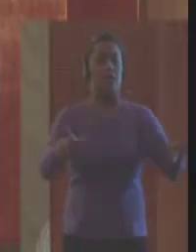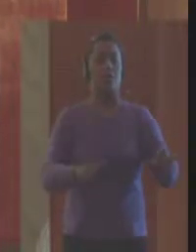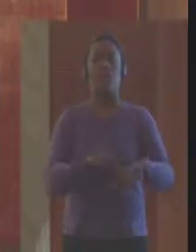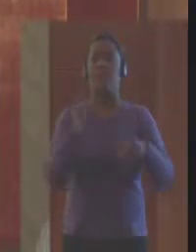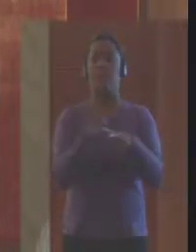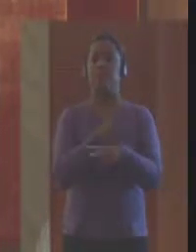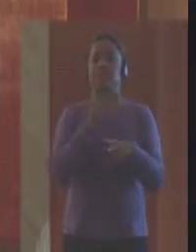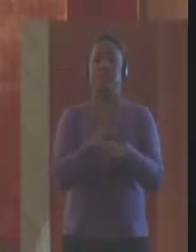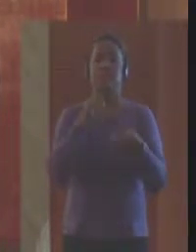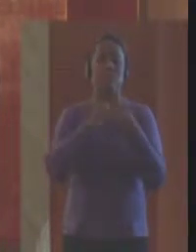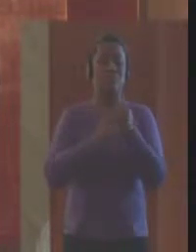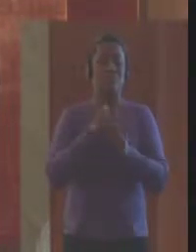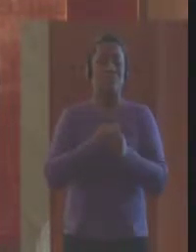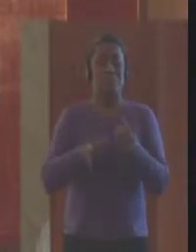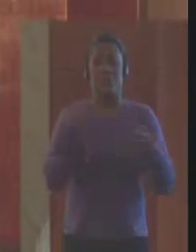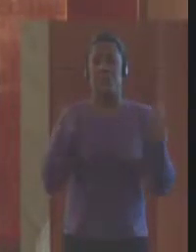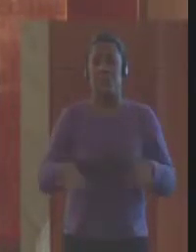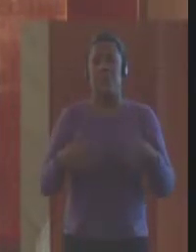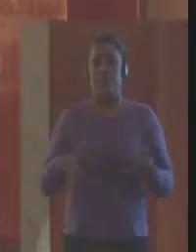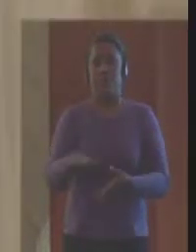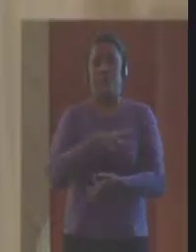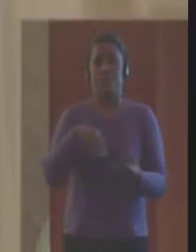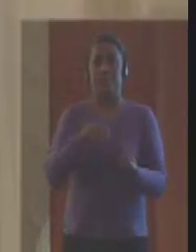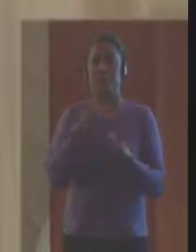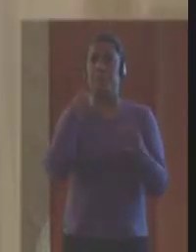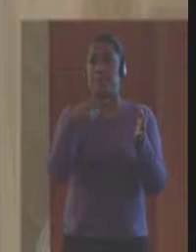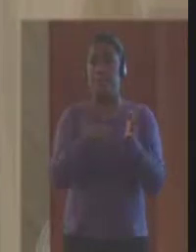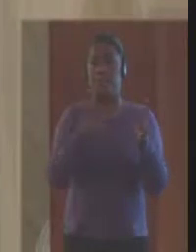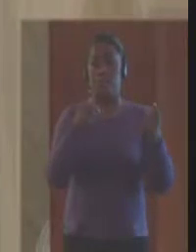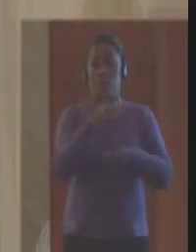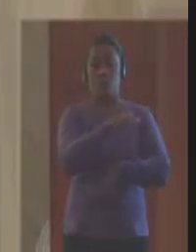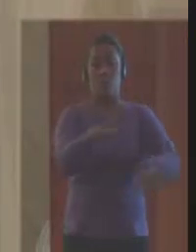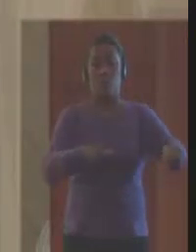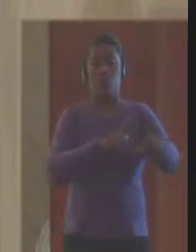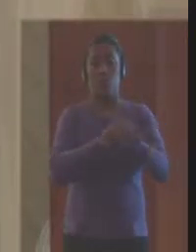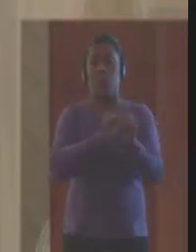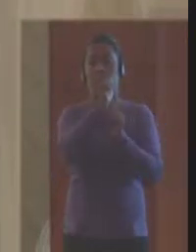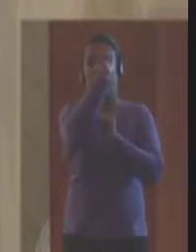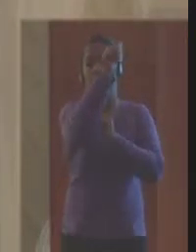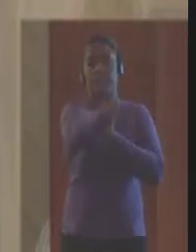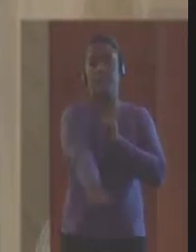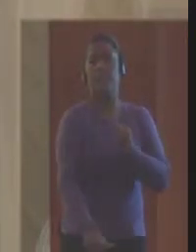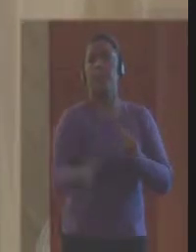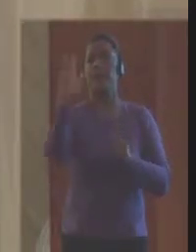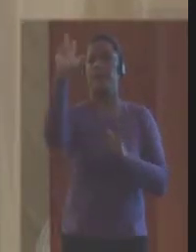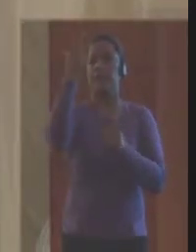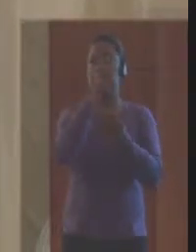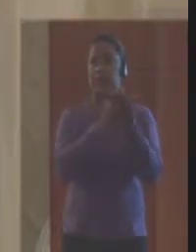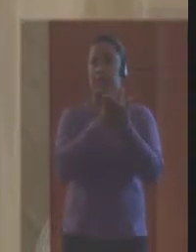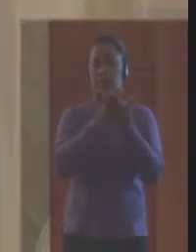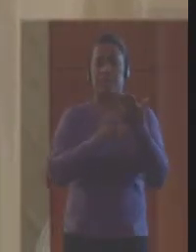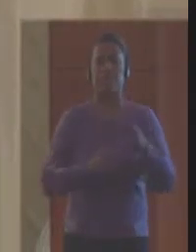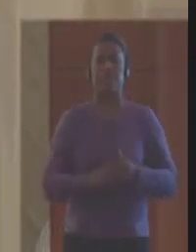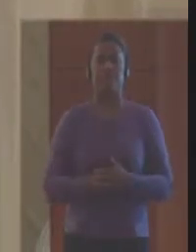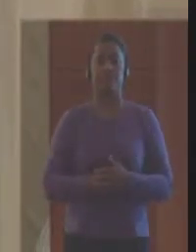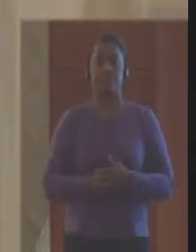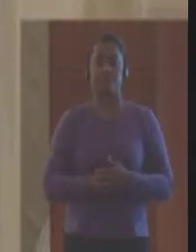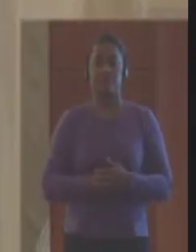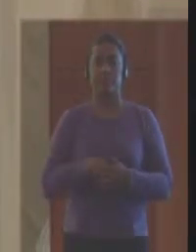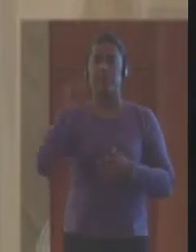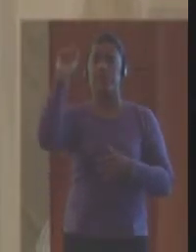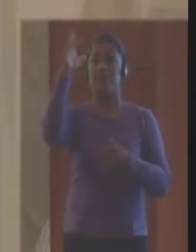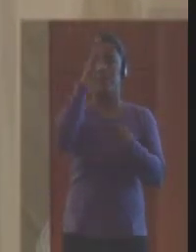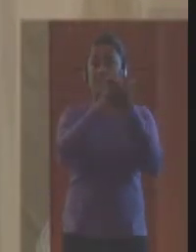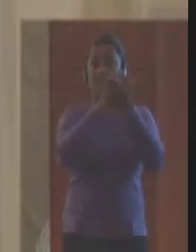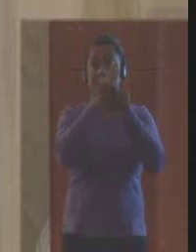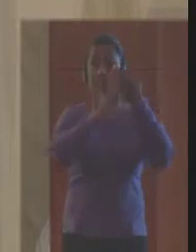amenaza, en la cual prácticamente de la zona urbana corresponden a una tercera parte. En esa tercera